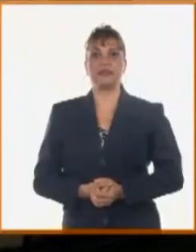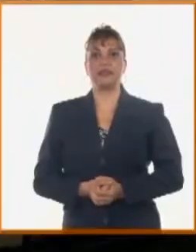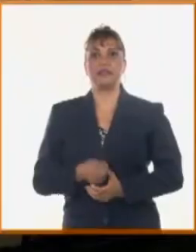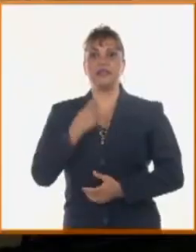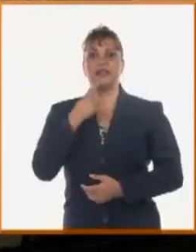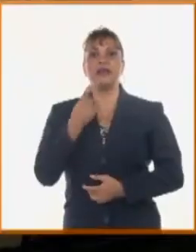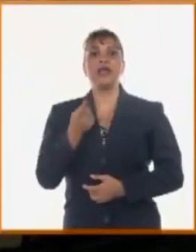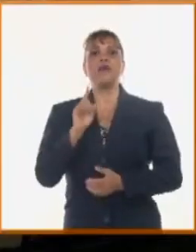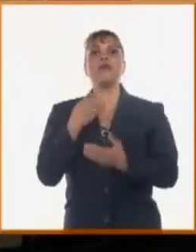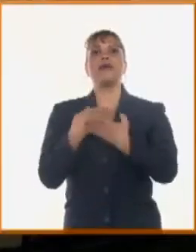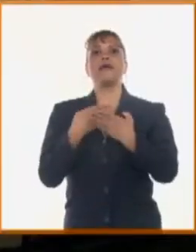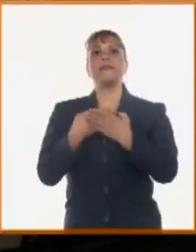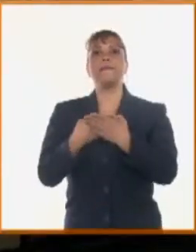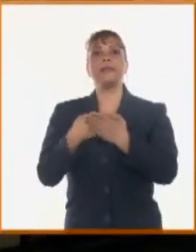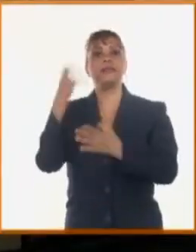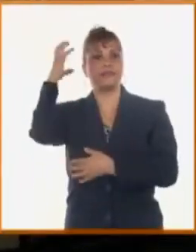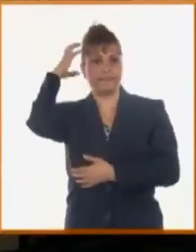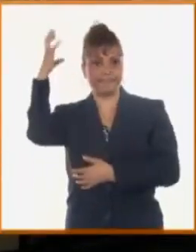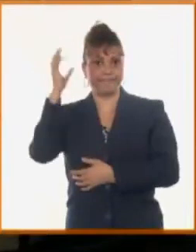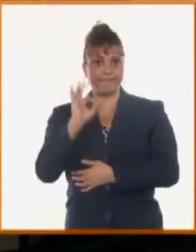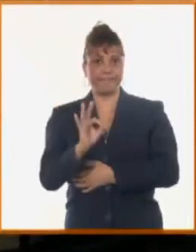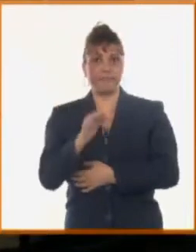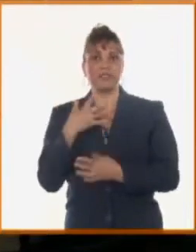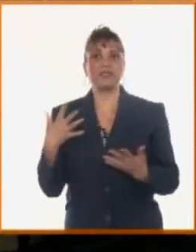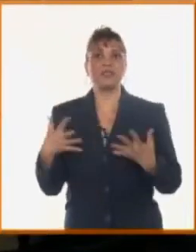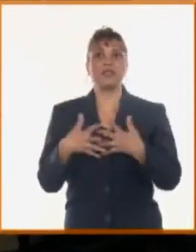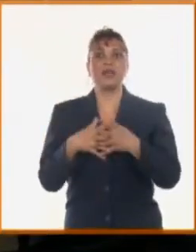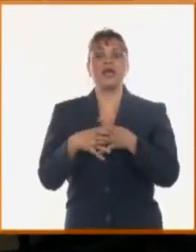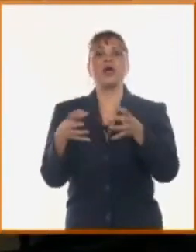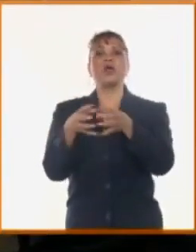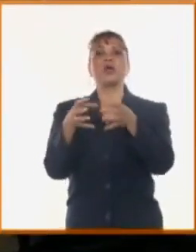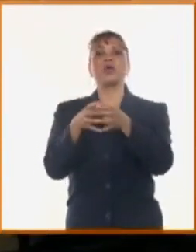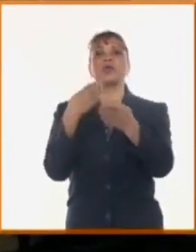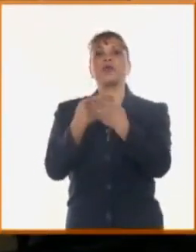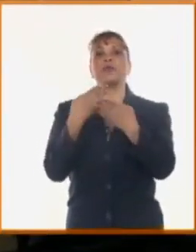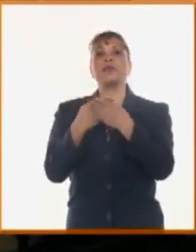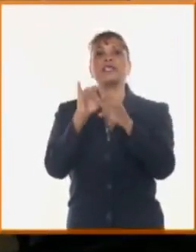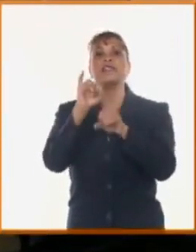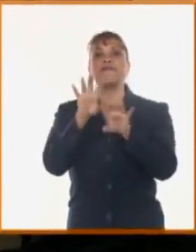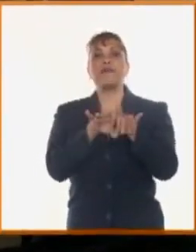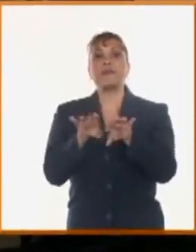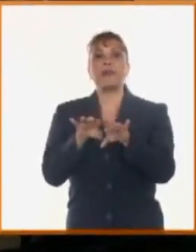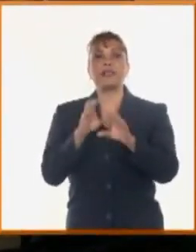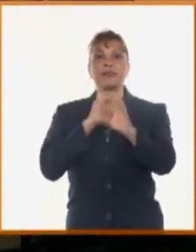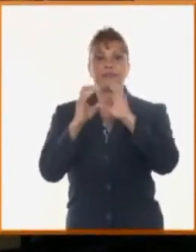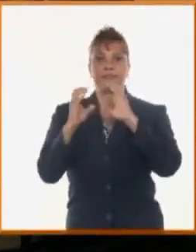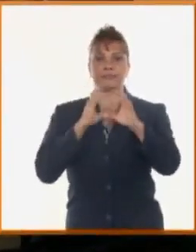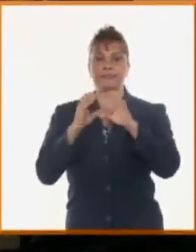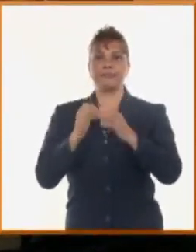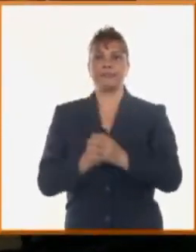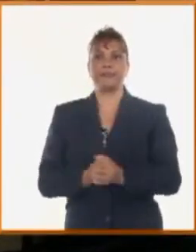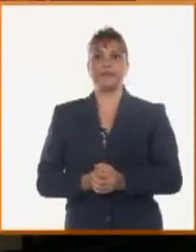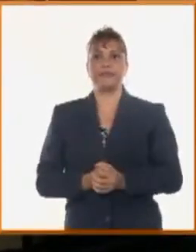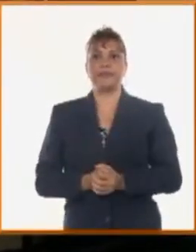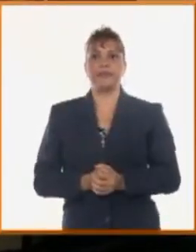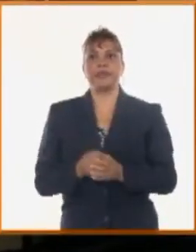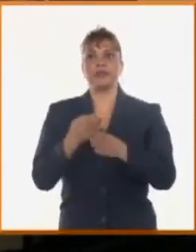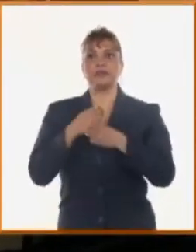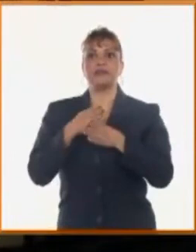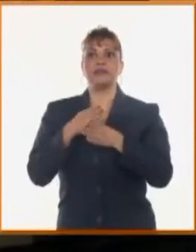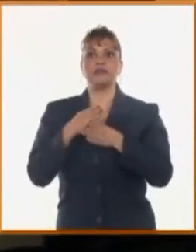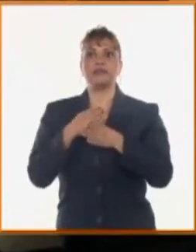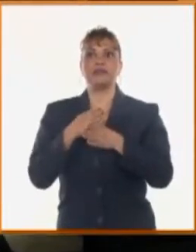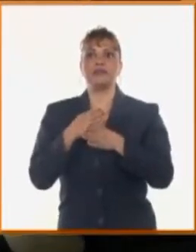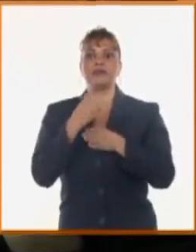una MIPYME estatal de socio único, el Grupo Empresarial de la Informática y las Comunicaciones. Es una nueva forma